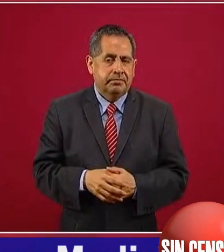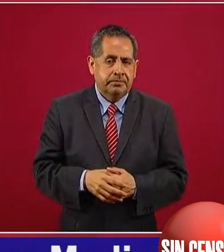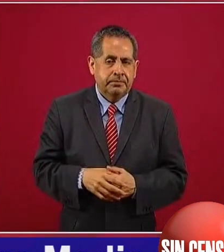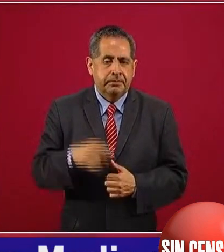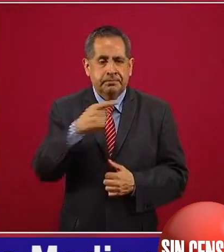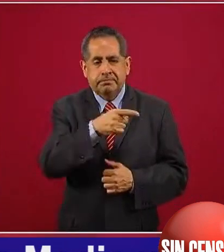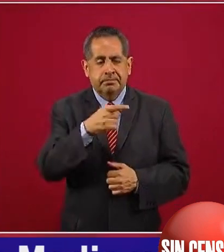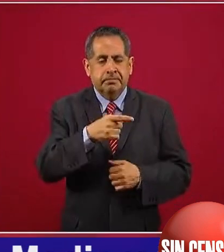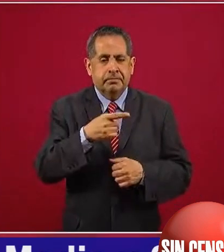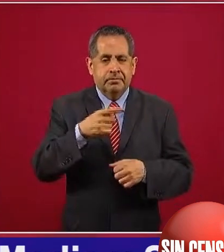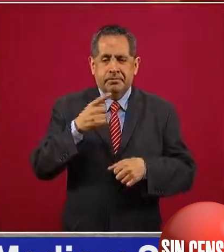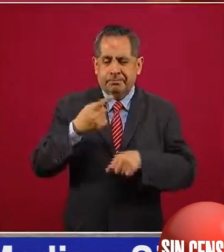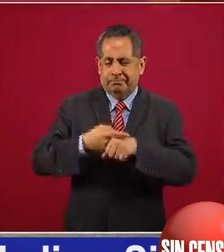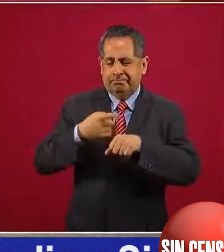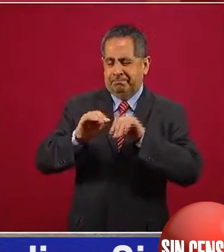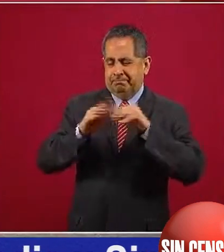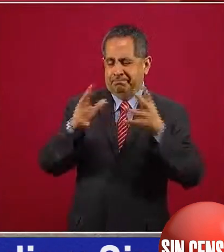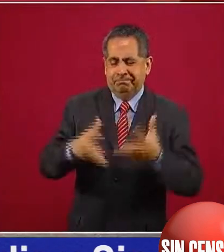pandemia,